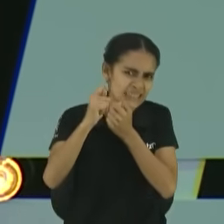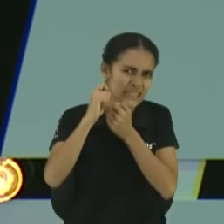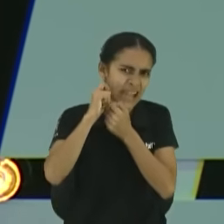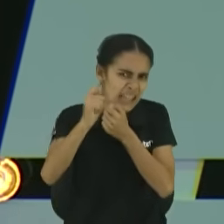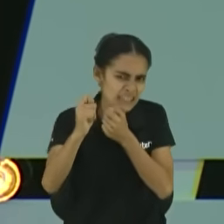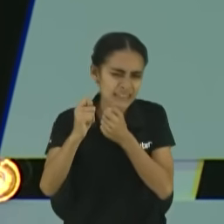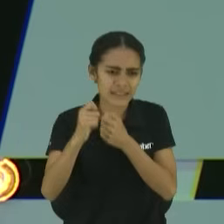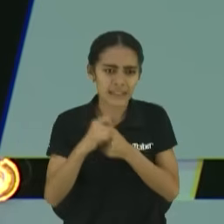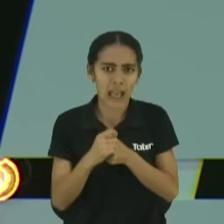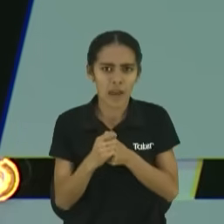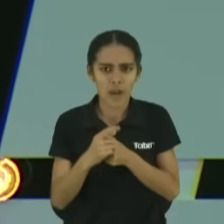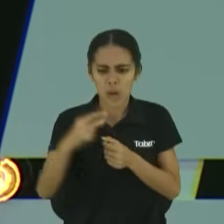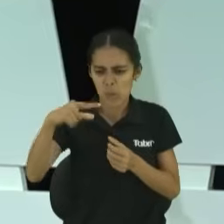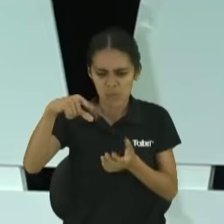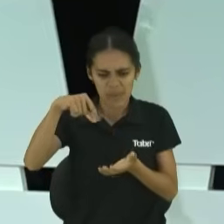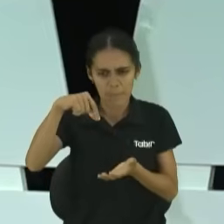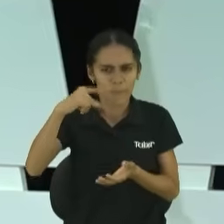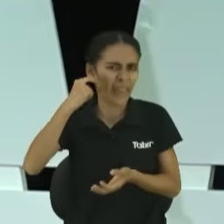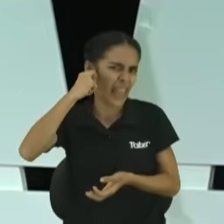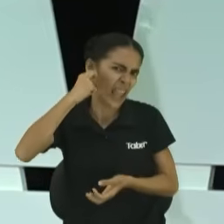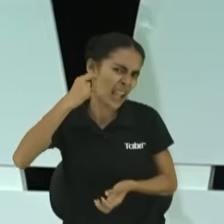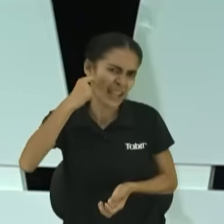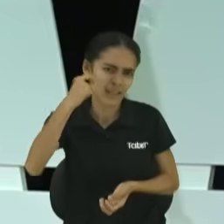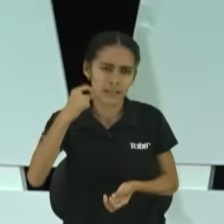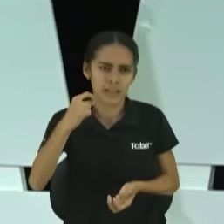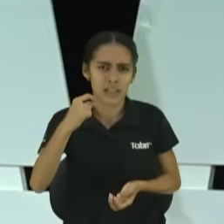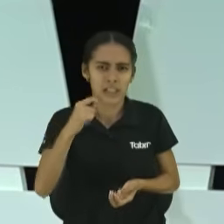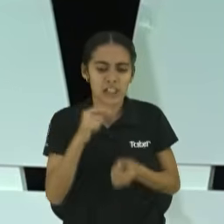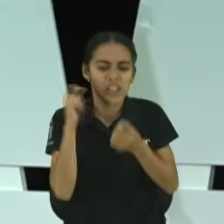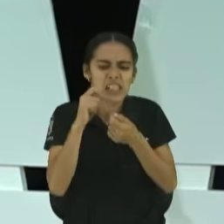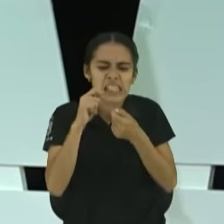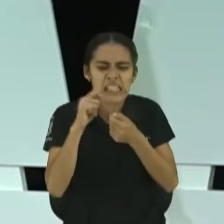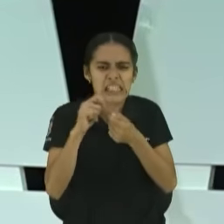una pinza, una tenaza, y yo oía.